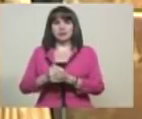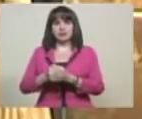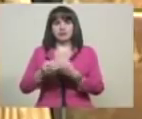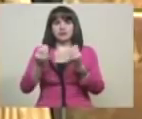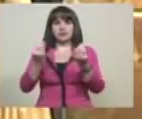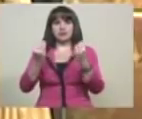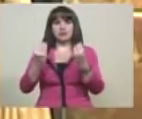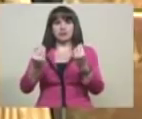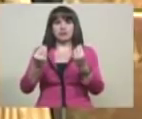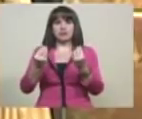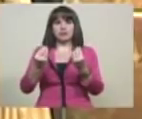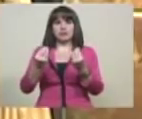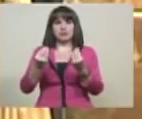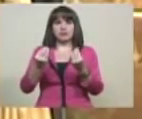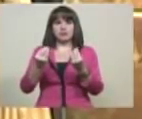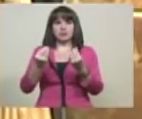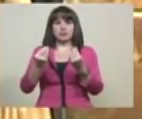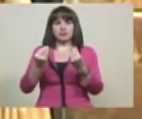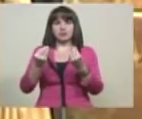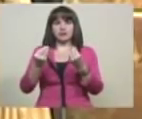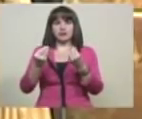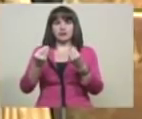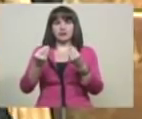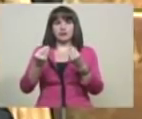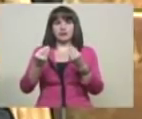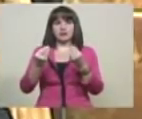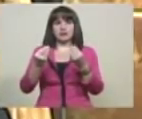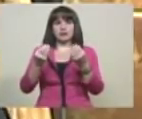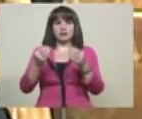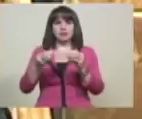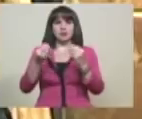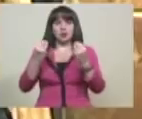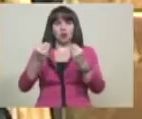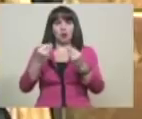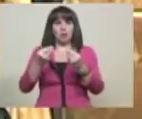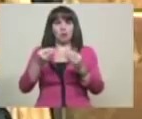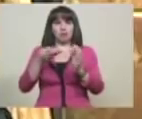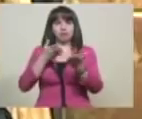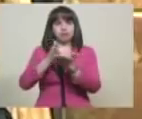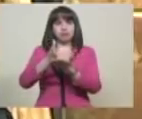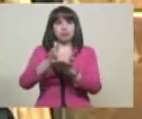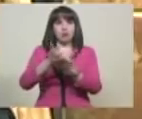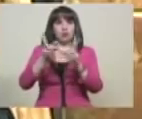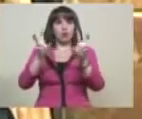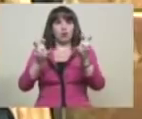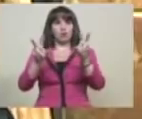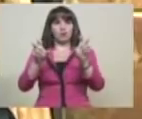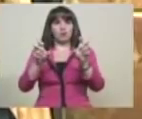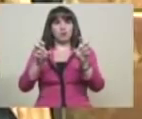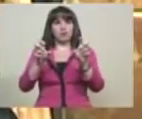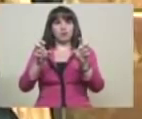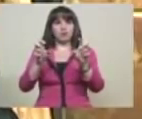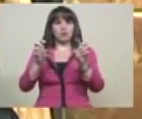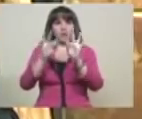salida, el país sí tiene camino. Y su salida y el camino es el nuevo programa de recuperación económica, el